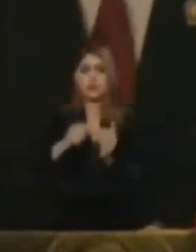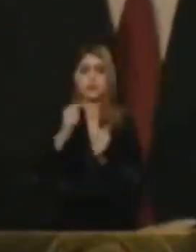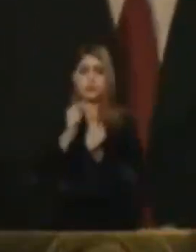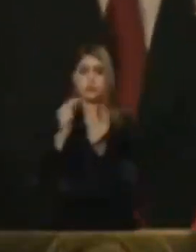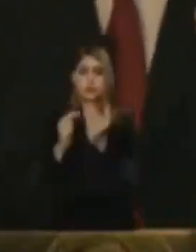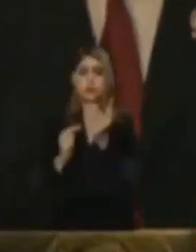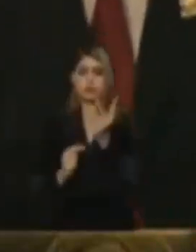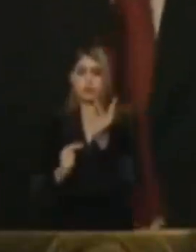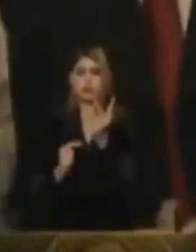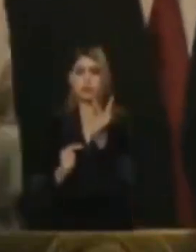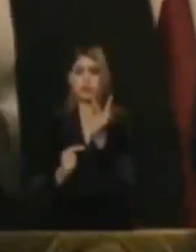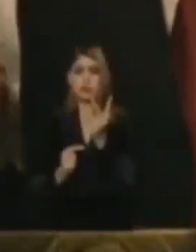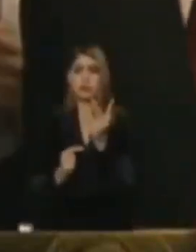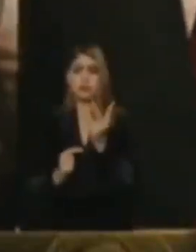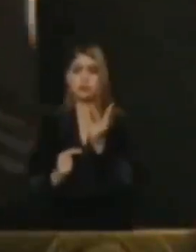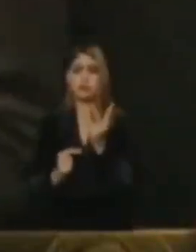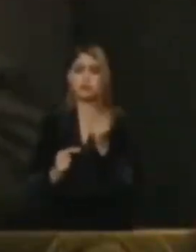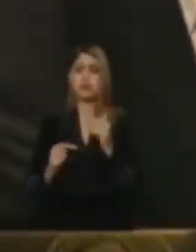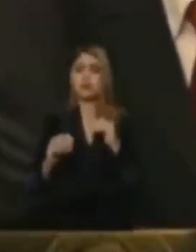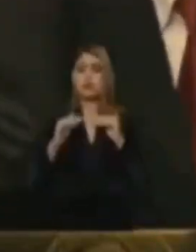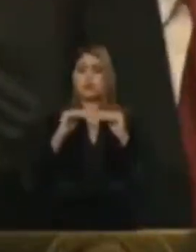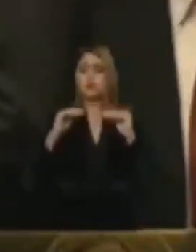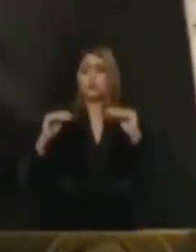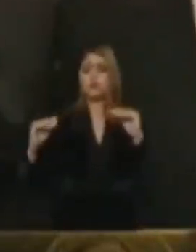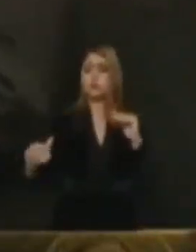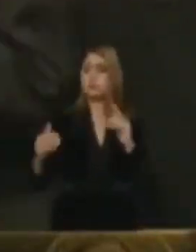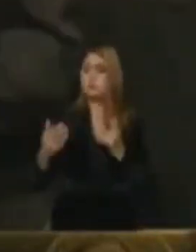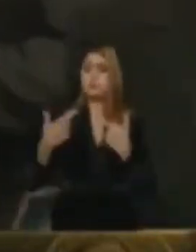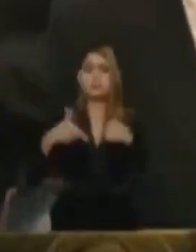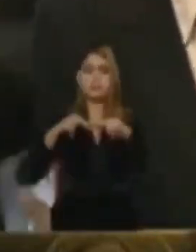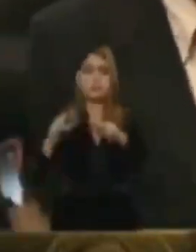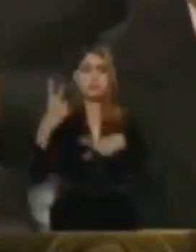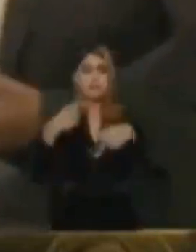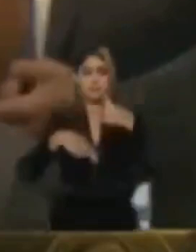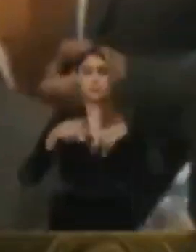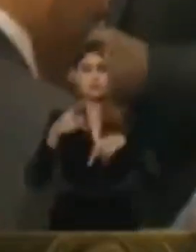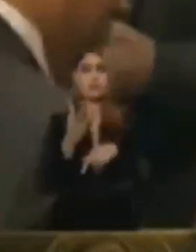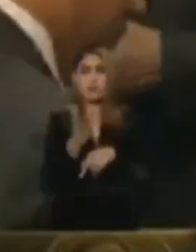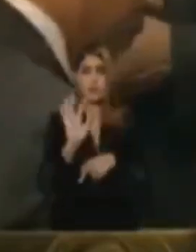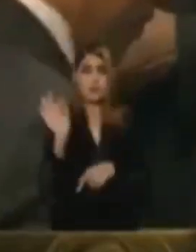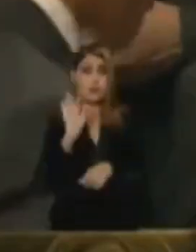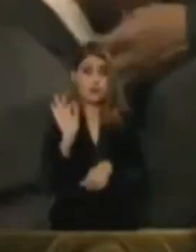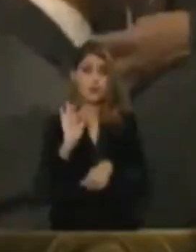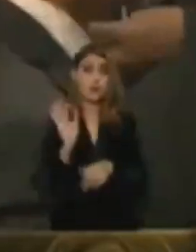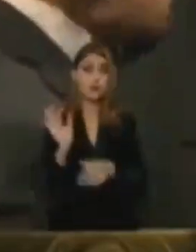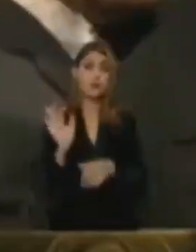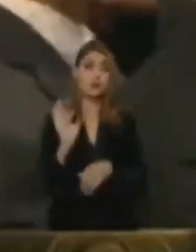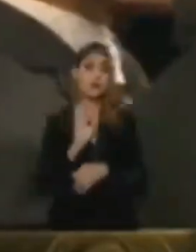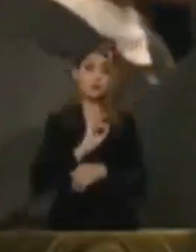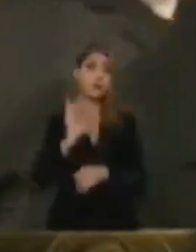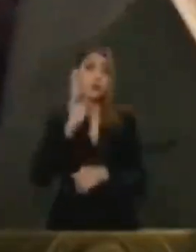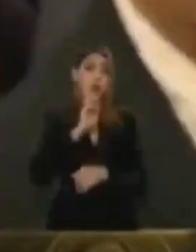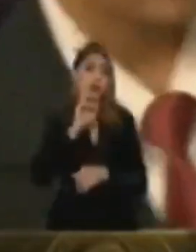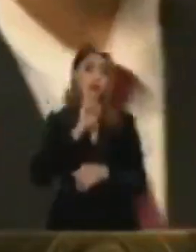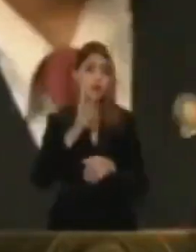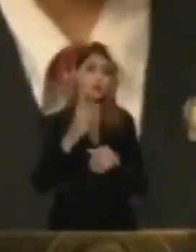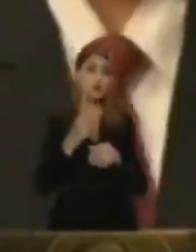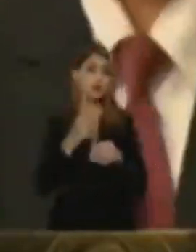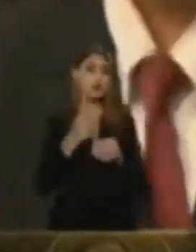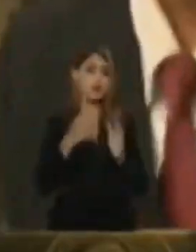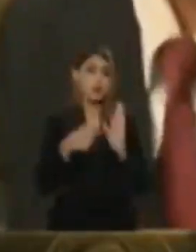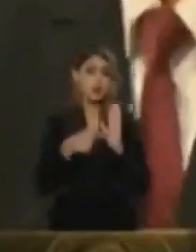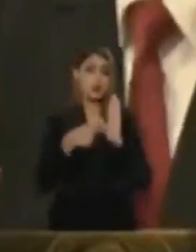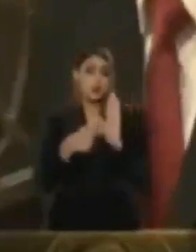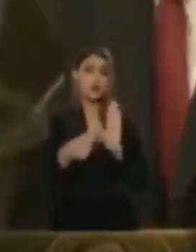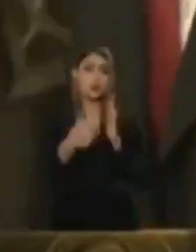órdenes de gobierno, que sí específicamente nos permiten también tener una panorámica